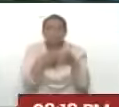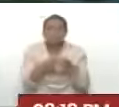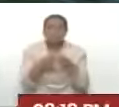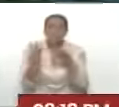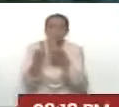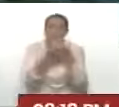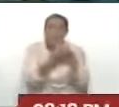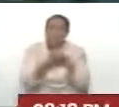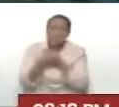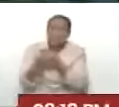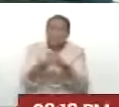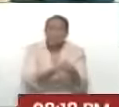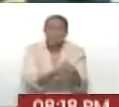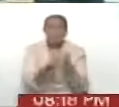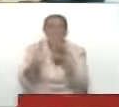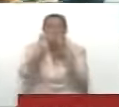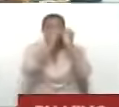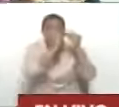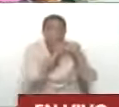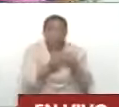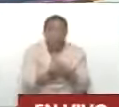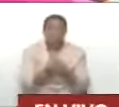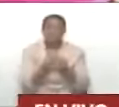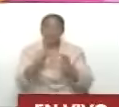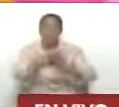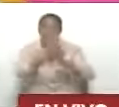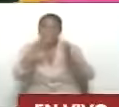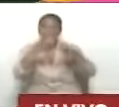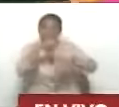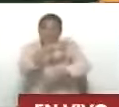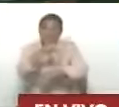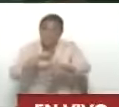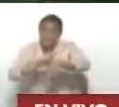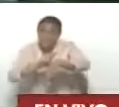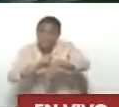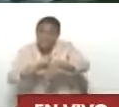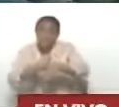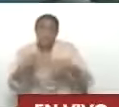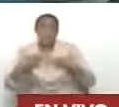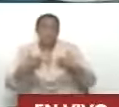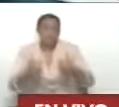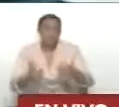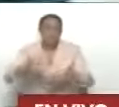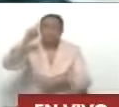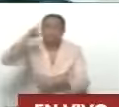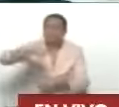usted esta recuperación integral de este complejo de salud